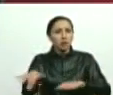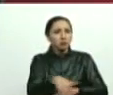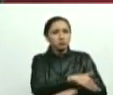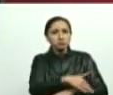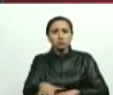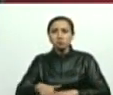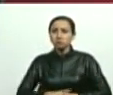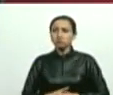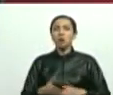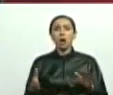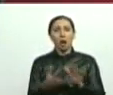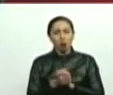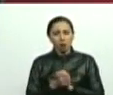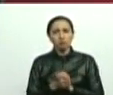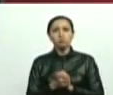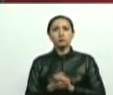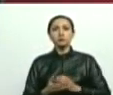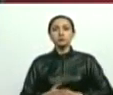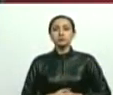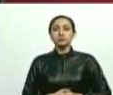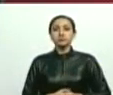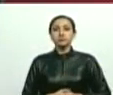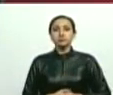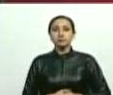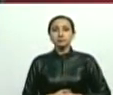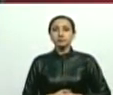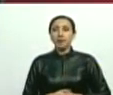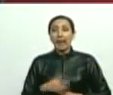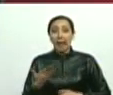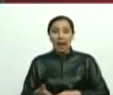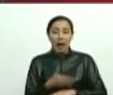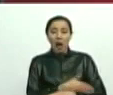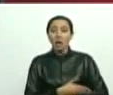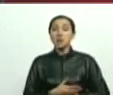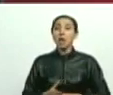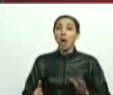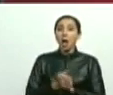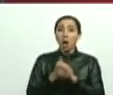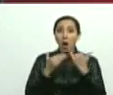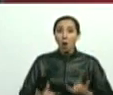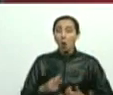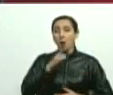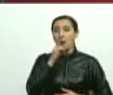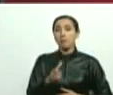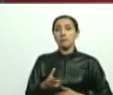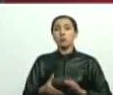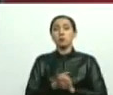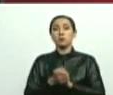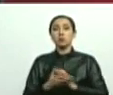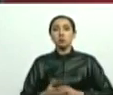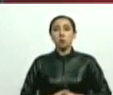grandes amigos que terminan siendo enemigos porque los dos aspiraron a la gobernación.